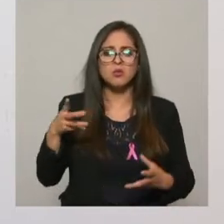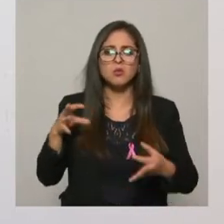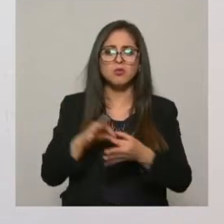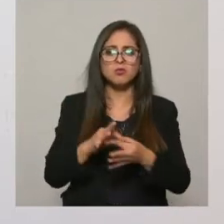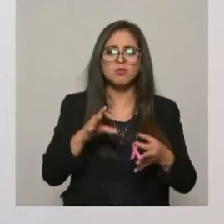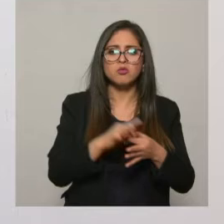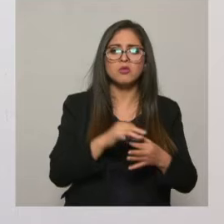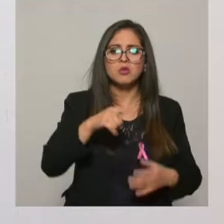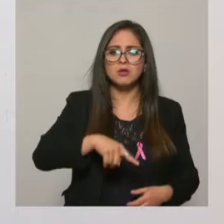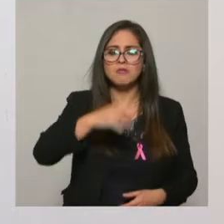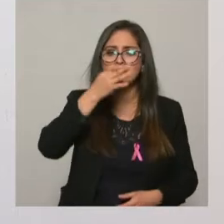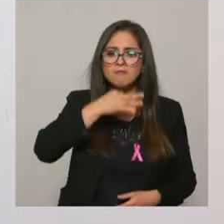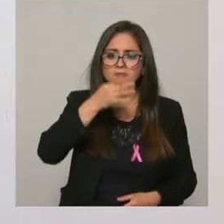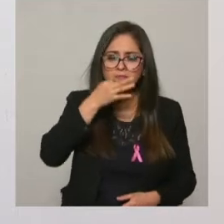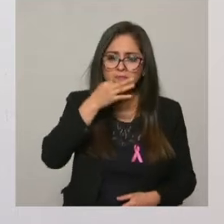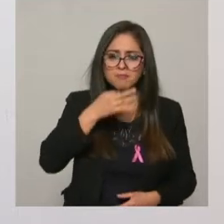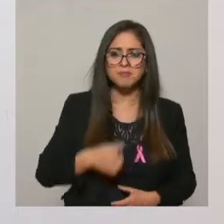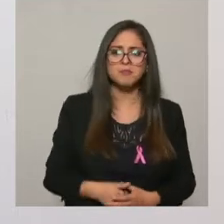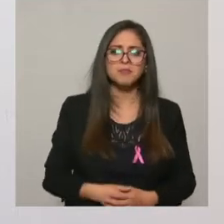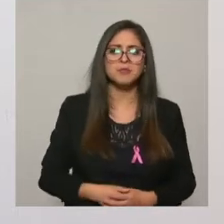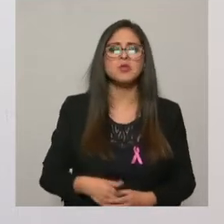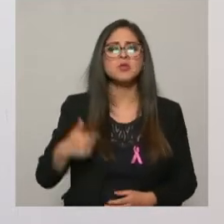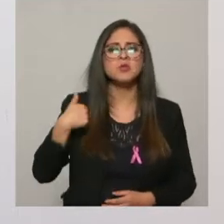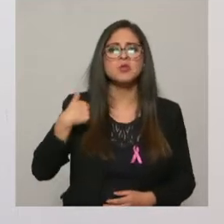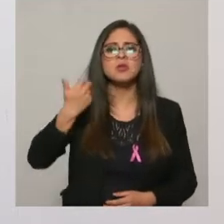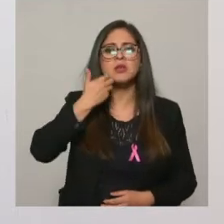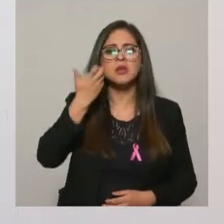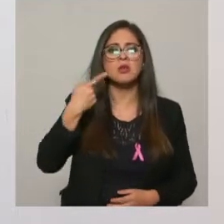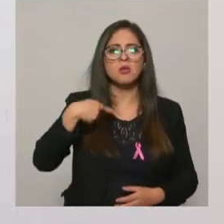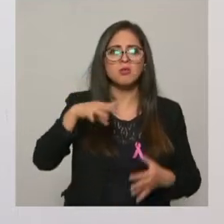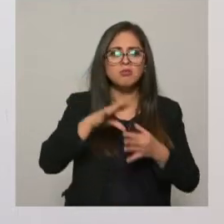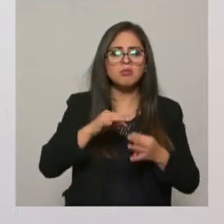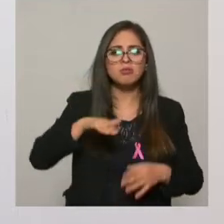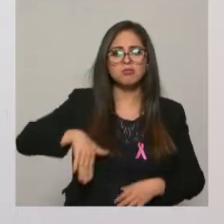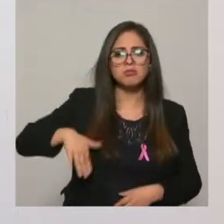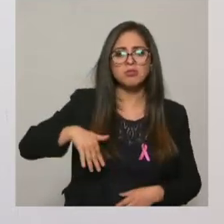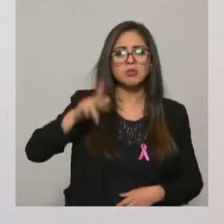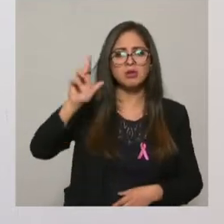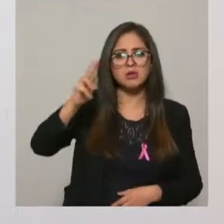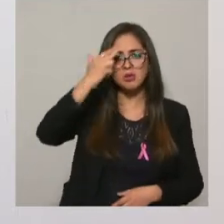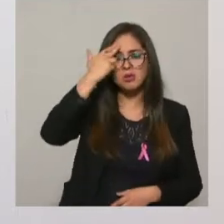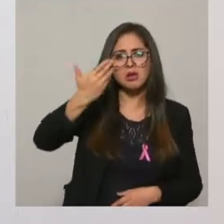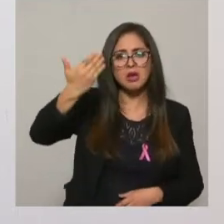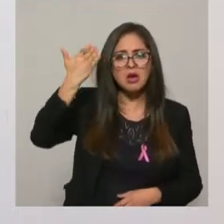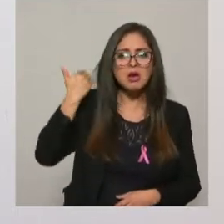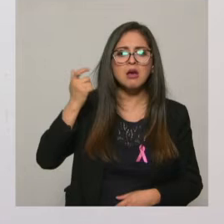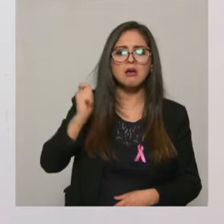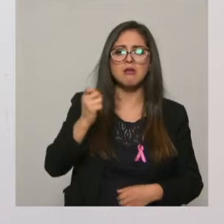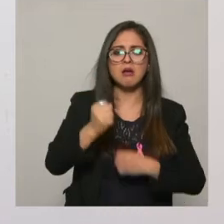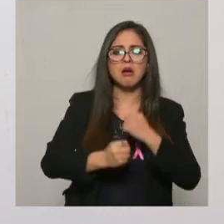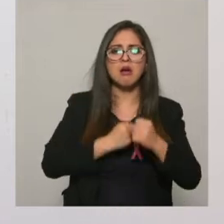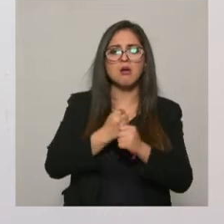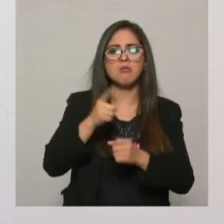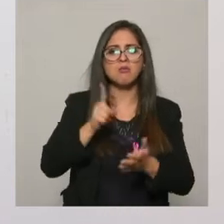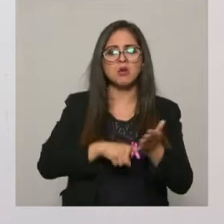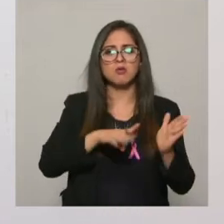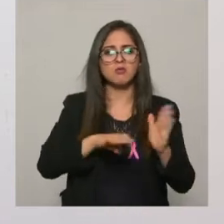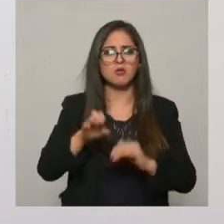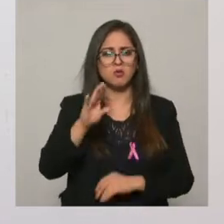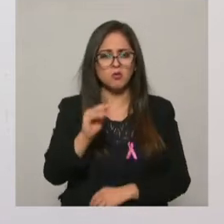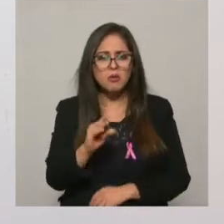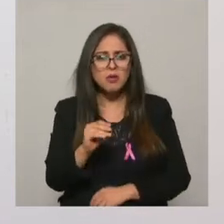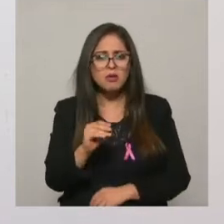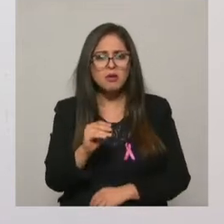en estas festividades. Y a mí me gustaría recordar que creo que hacia principios de los 90 no